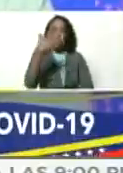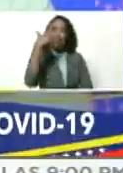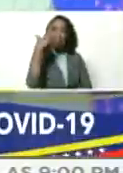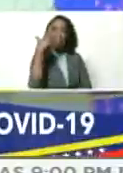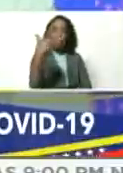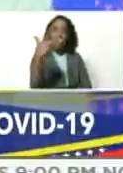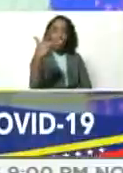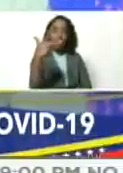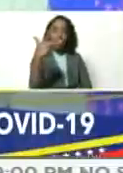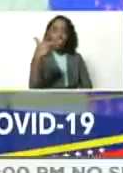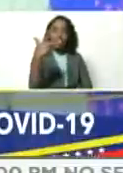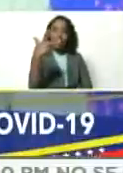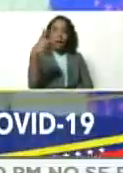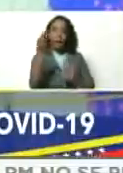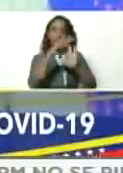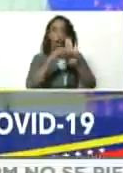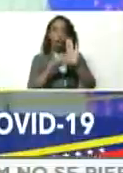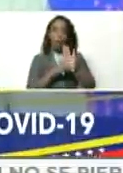3 elementos clave.